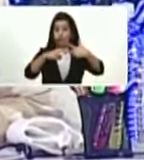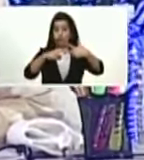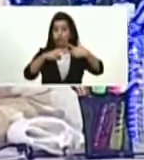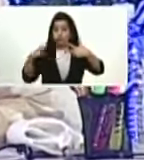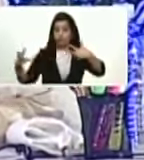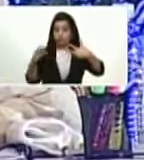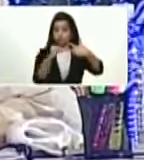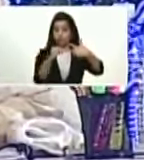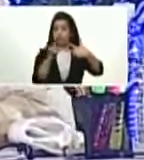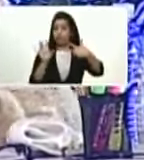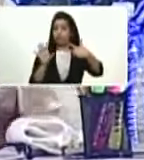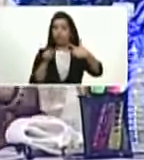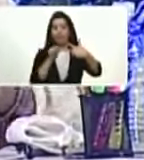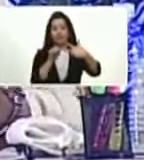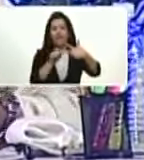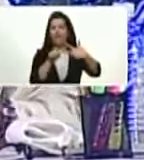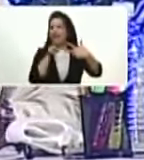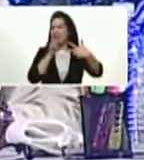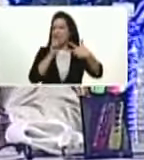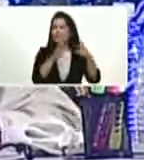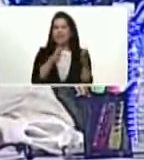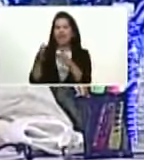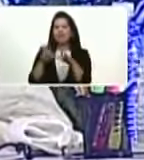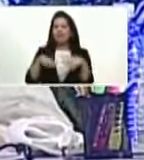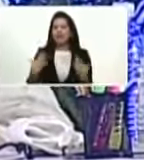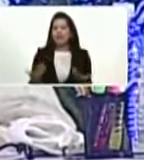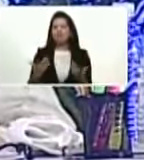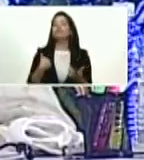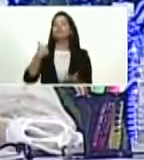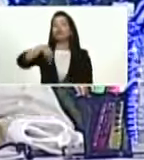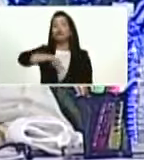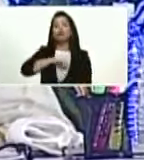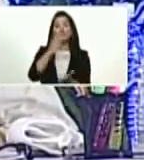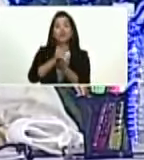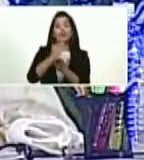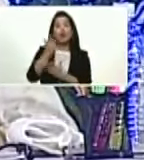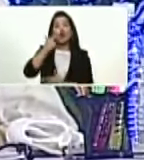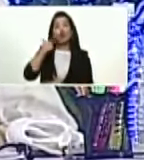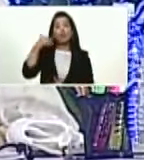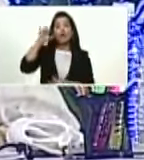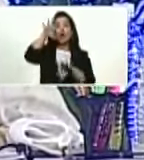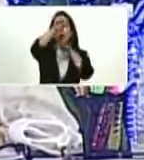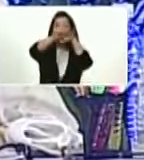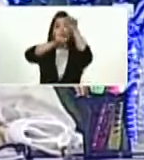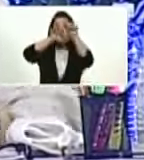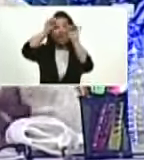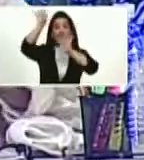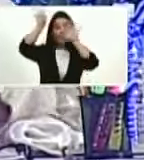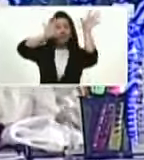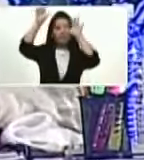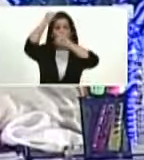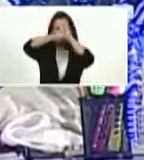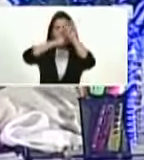importaciones de insumos, de piezas, ¿verdad? Para incrementar la producción,